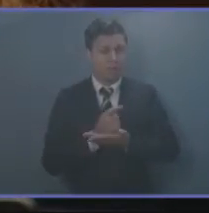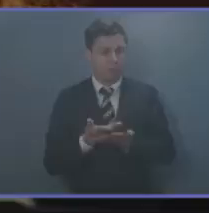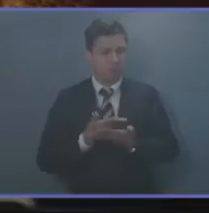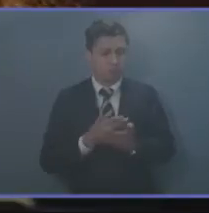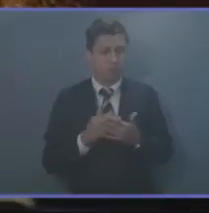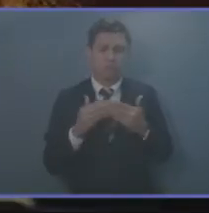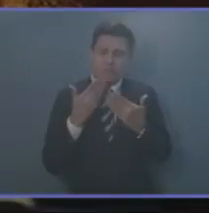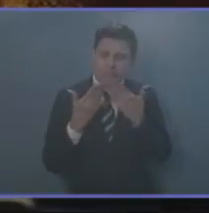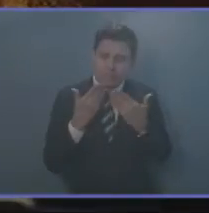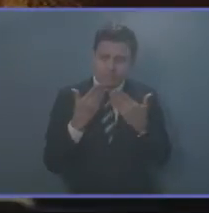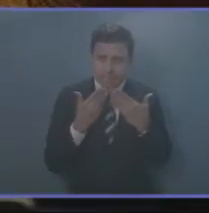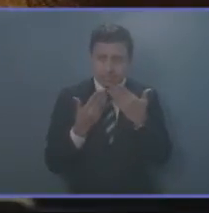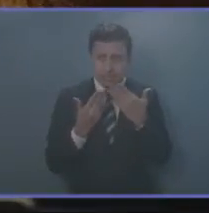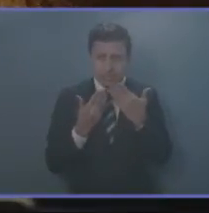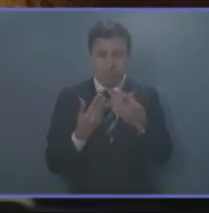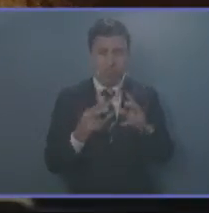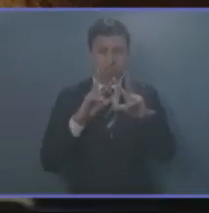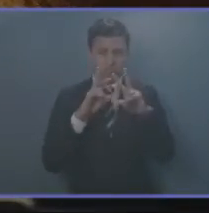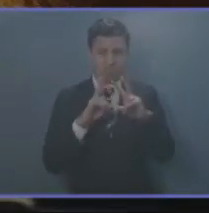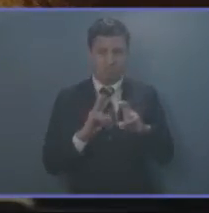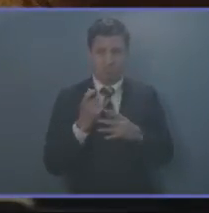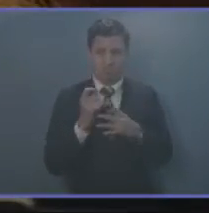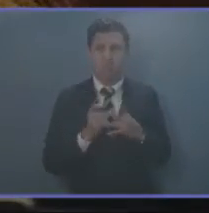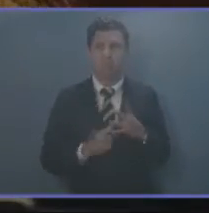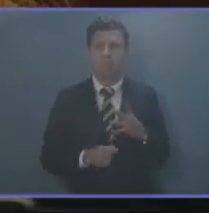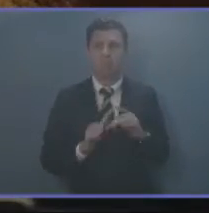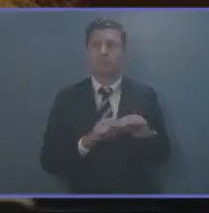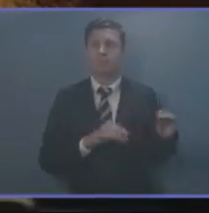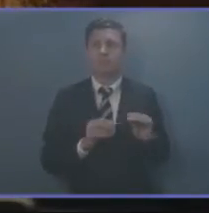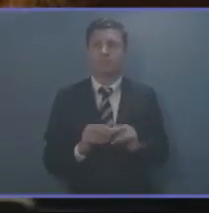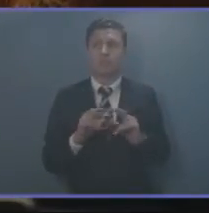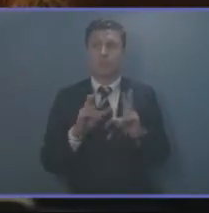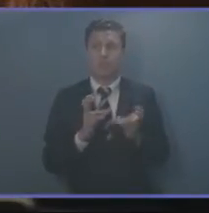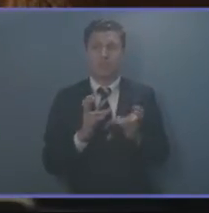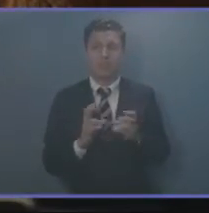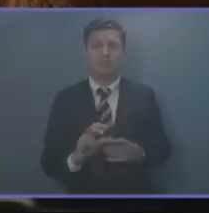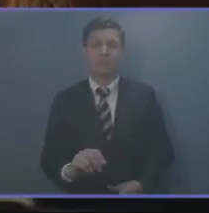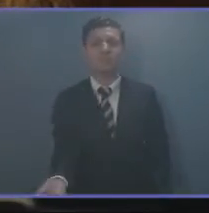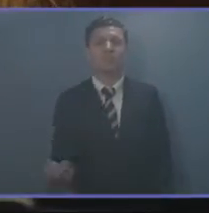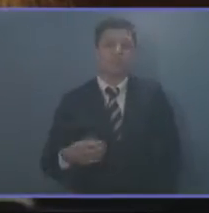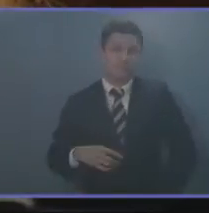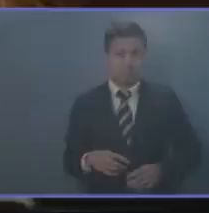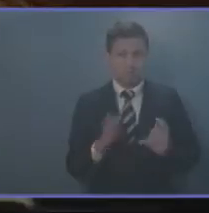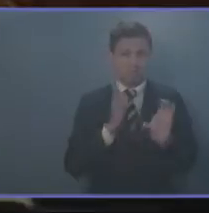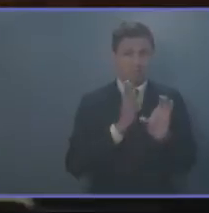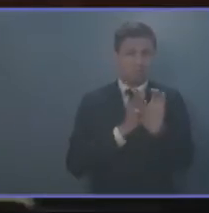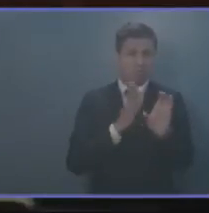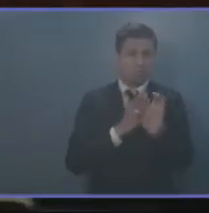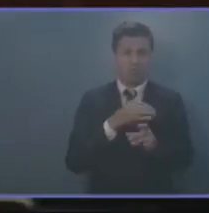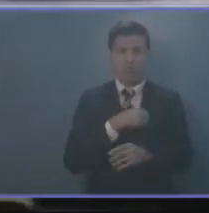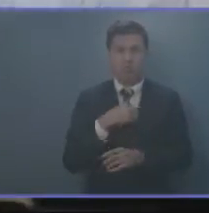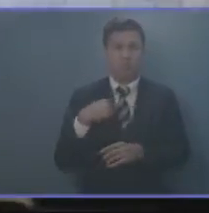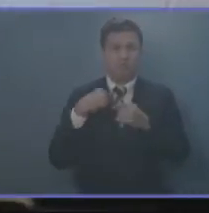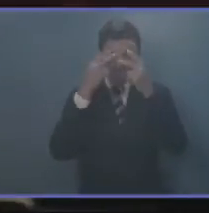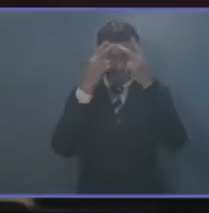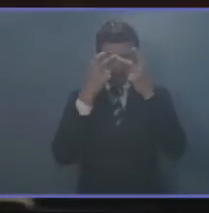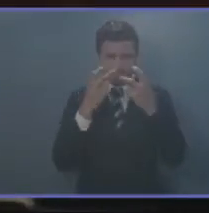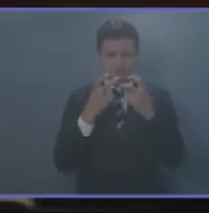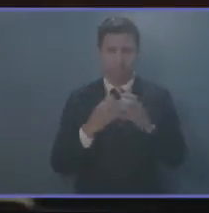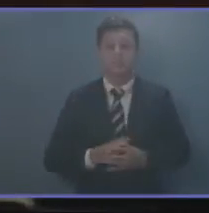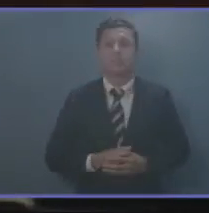la descripción de la evaluación que se le practicaron en las áreas psiquiátrica, psicológica, social y educativa.